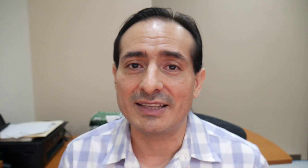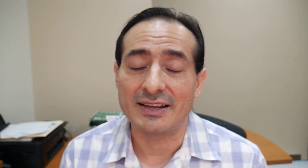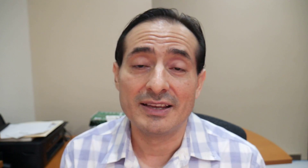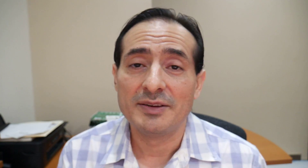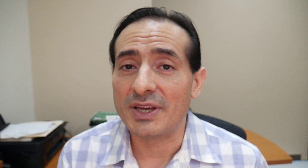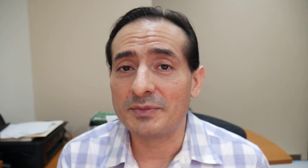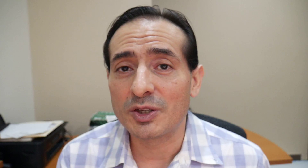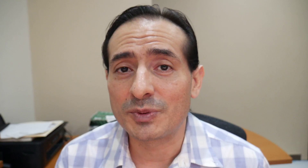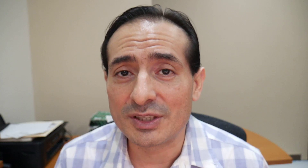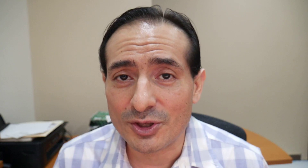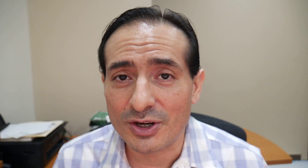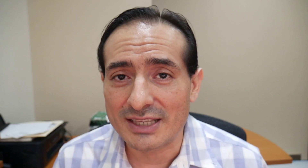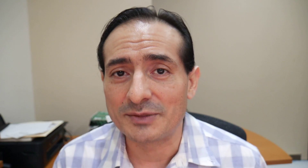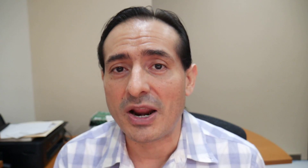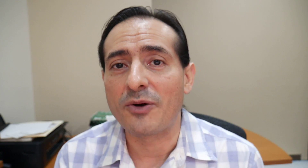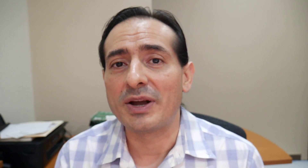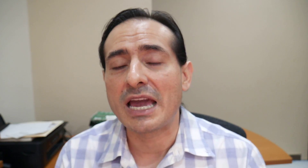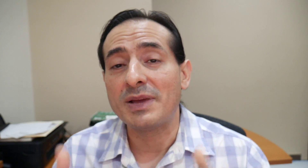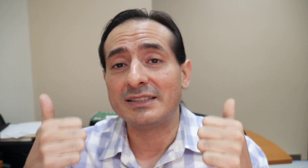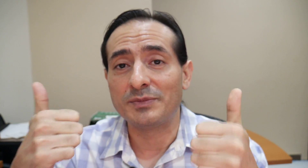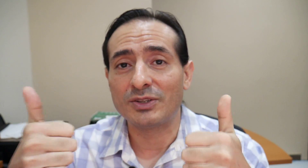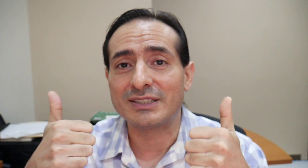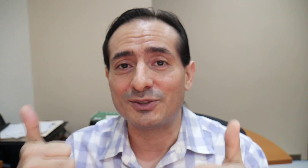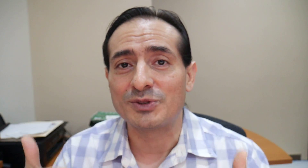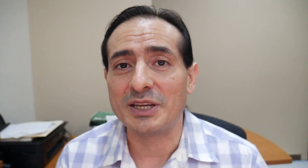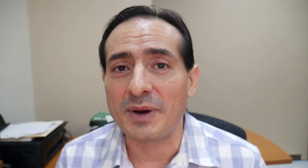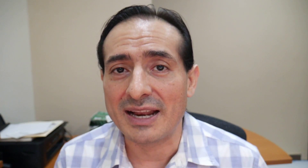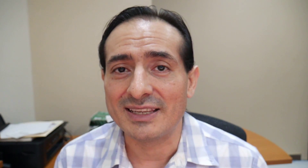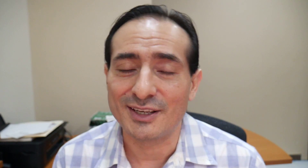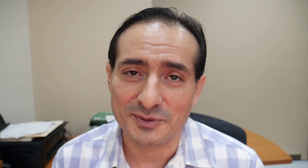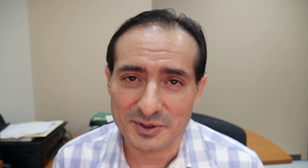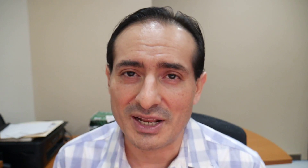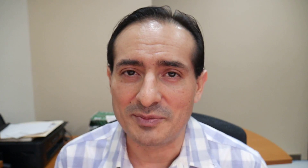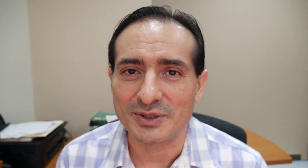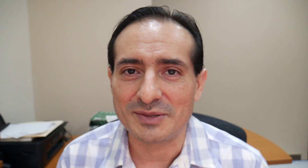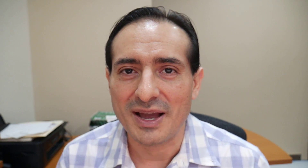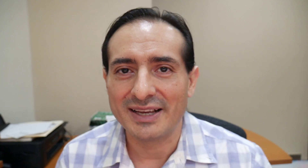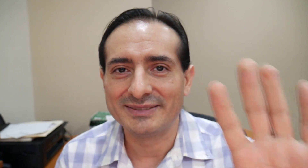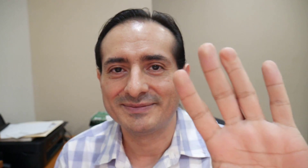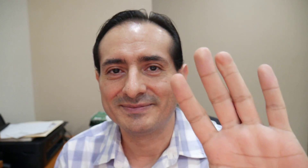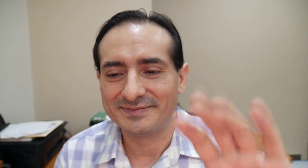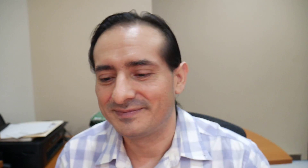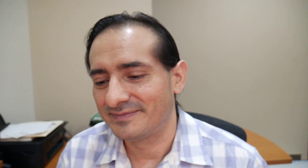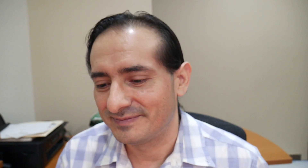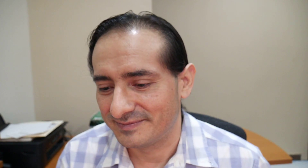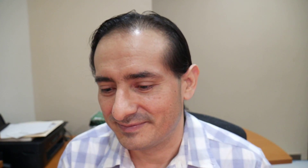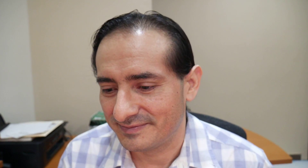que ahí están. Bien amigos, pues es todo. Gracias por acompañarme. Les invito a que se suscriban y nos vemos a la próxima.